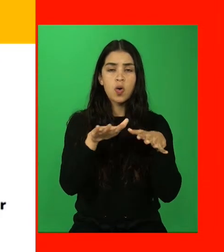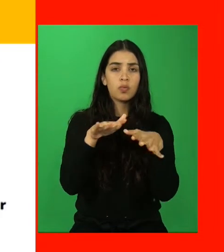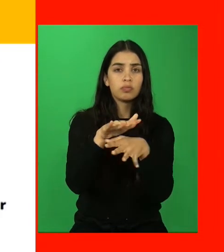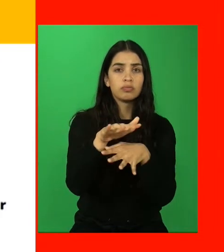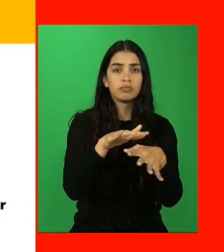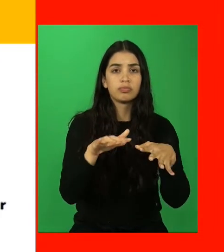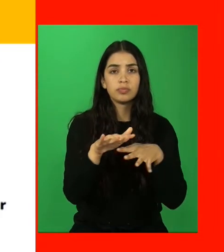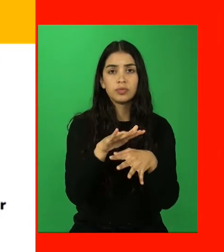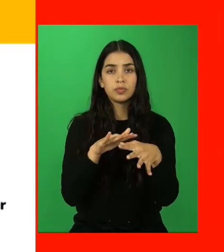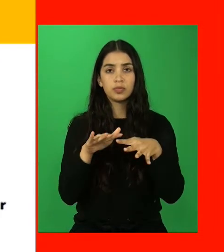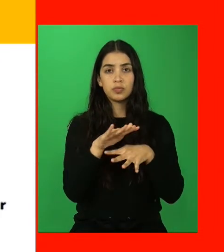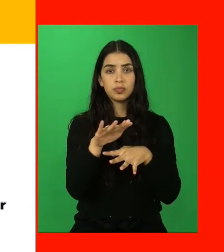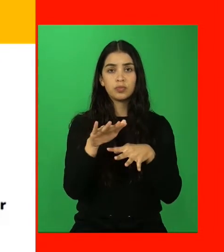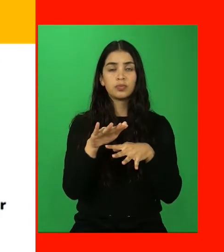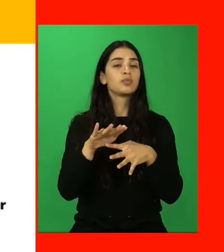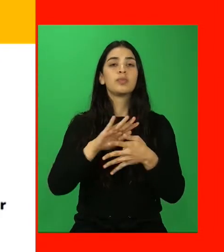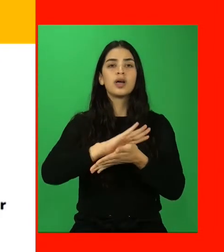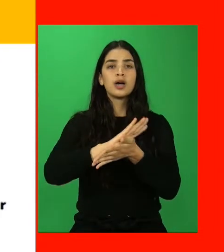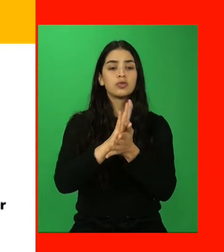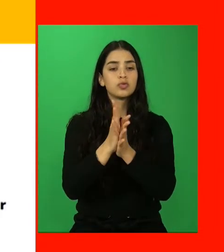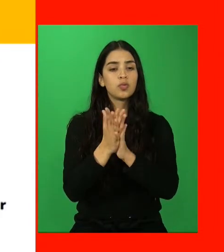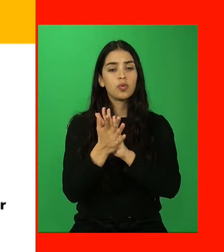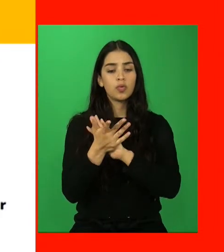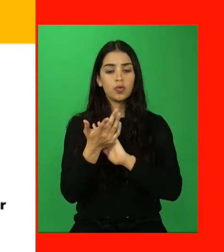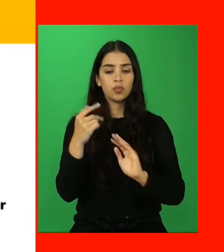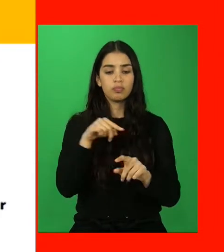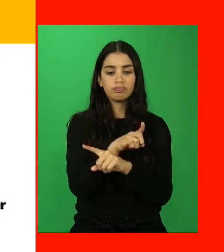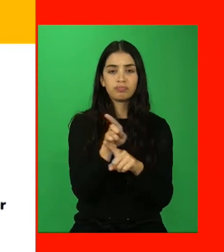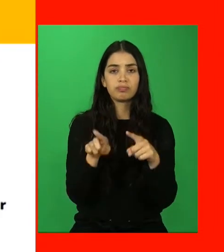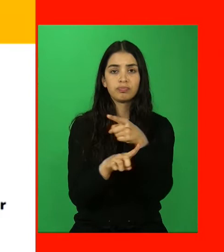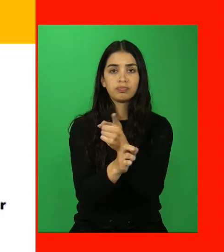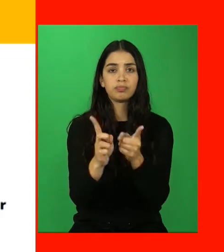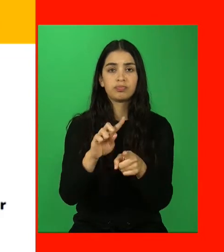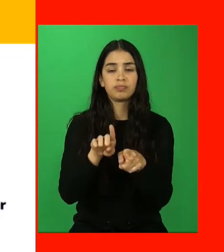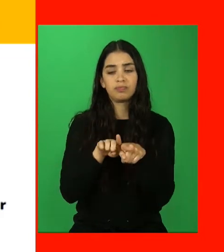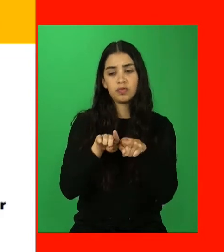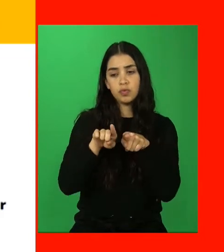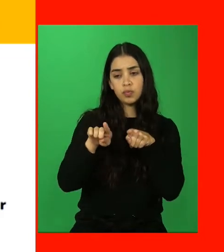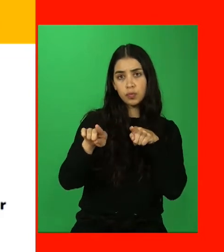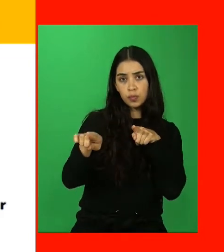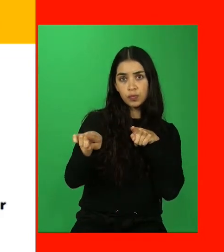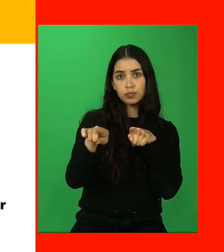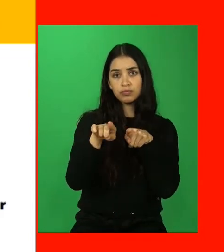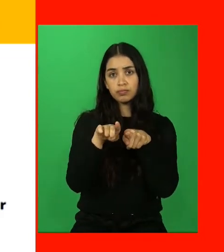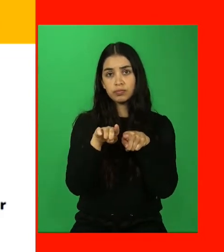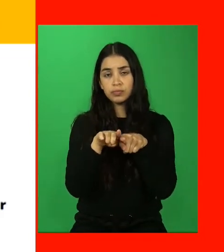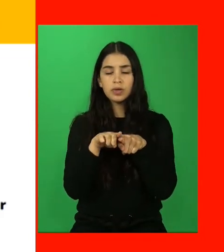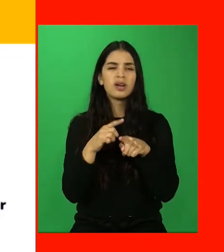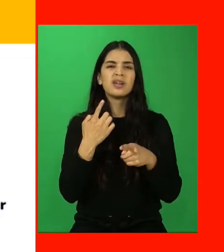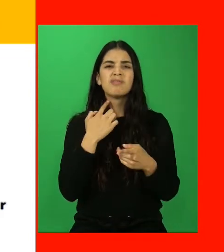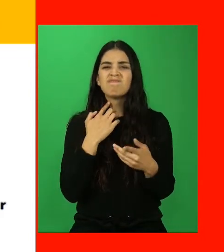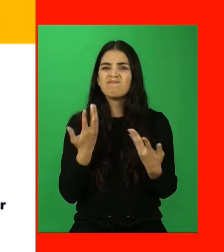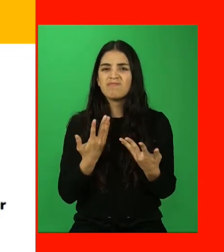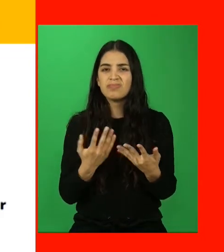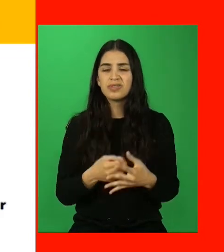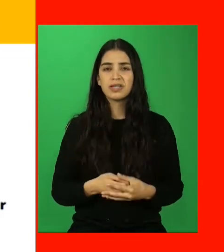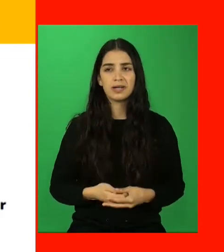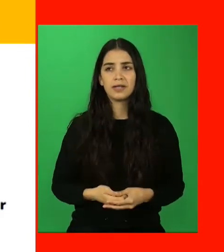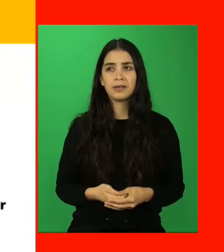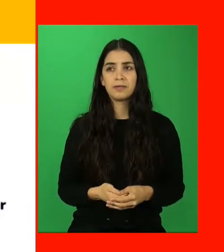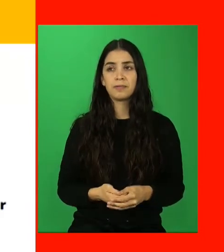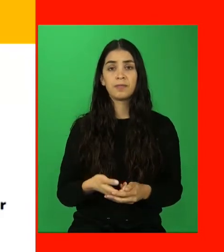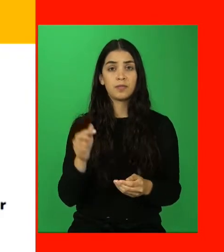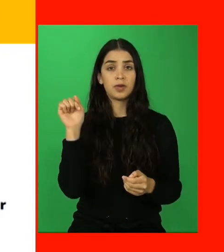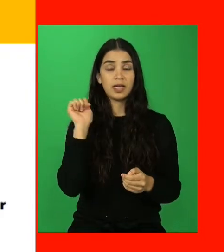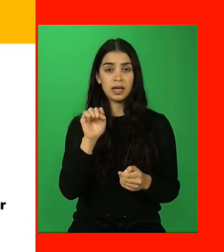rápidamente en cualquier dirección, trasladándose incluso a largas distancias. ¿Por qué? Porque una de sus